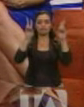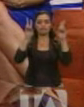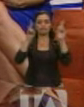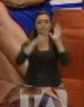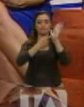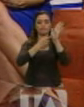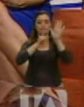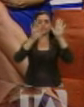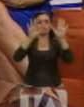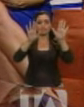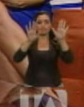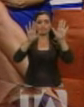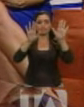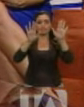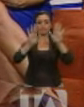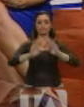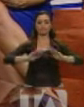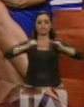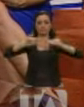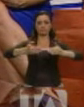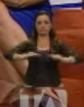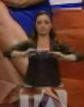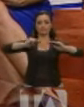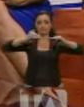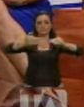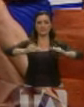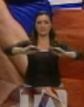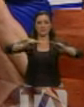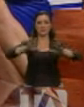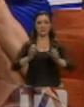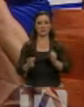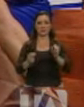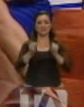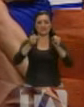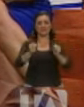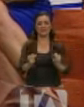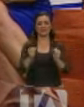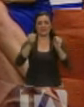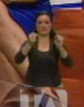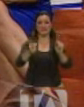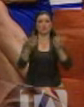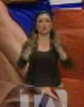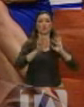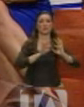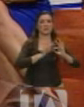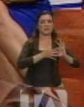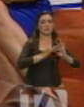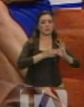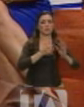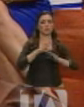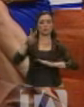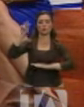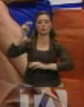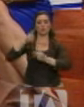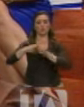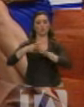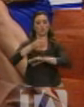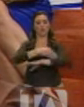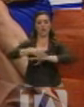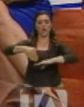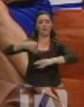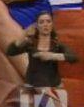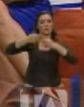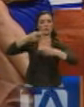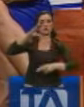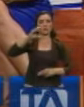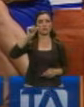unos 10 rompevelocidades en la calle Carlos Mantilla, en Calderón, al norte de Quito, provoca mucho malestar a los moradores y